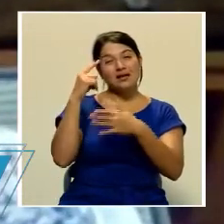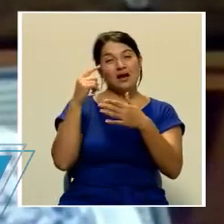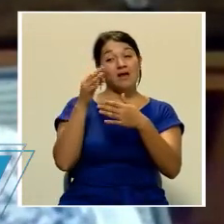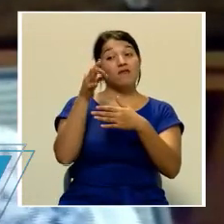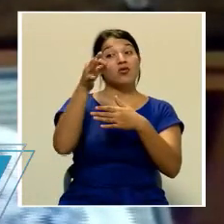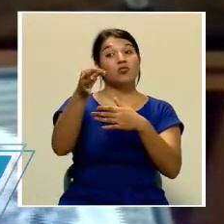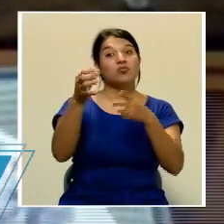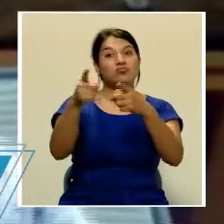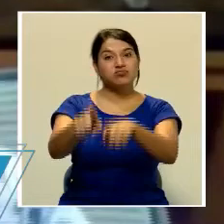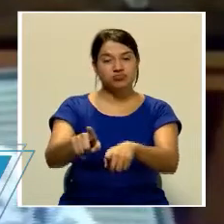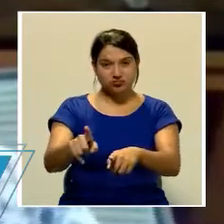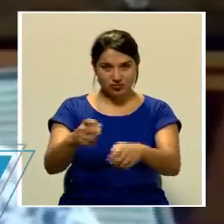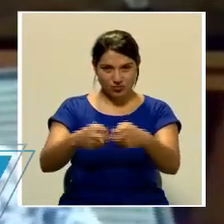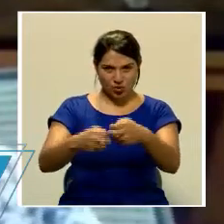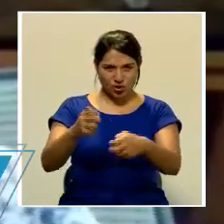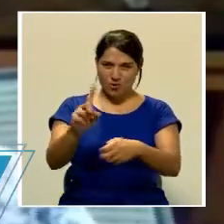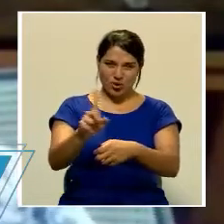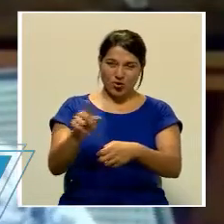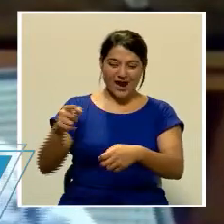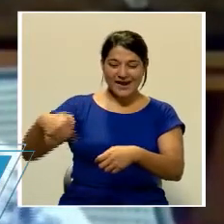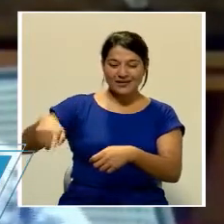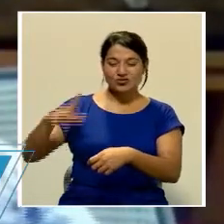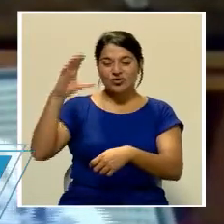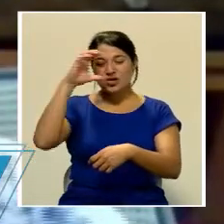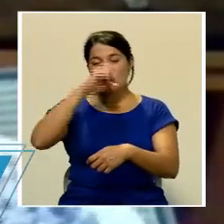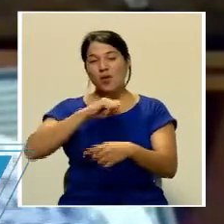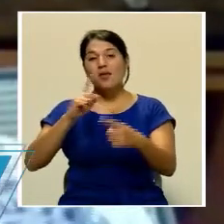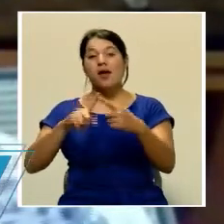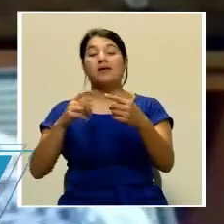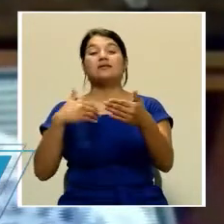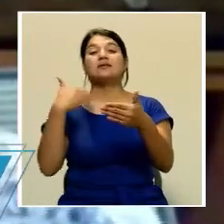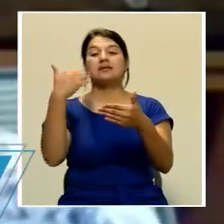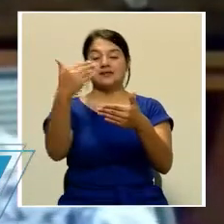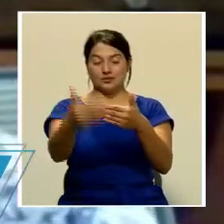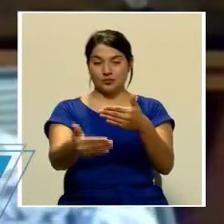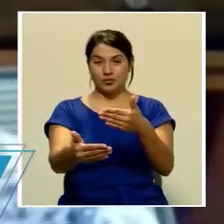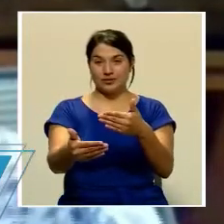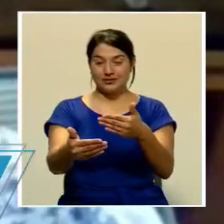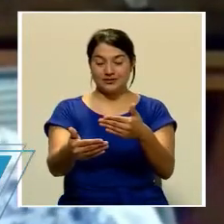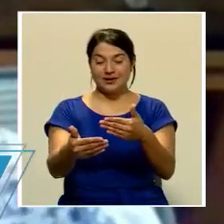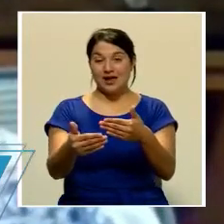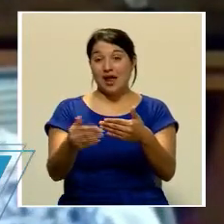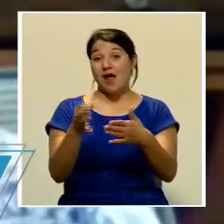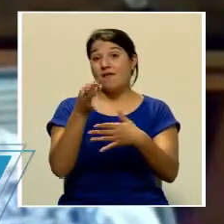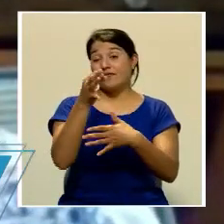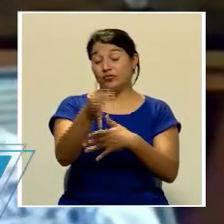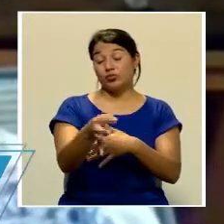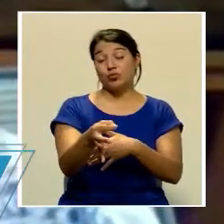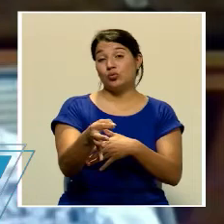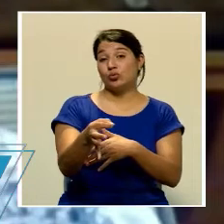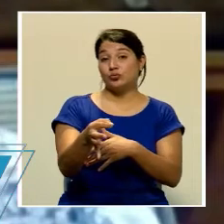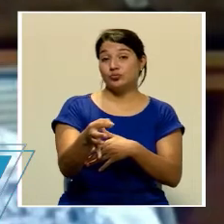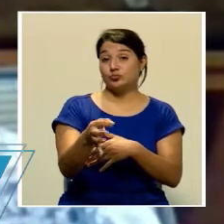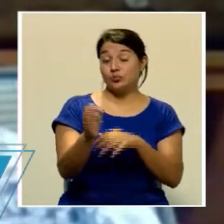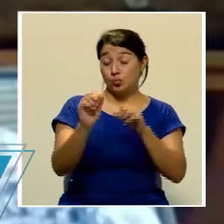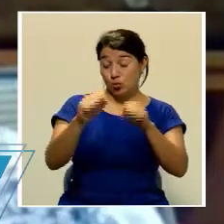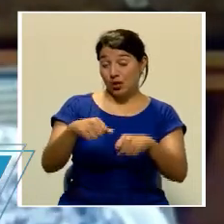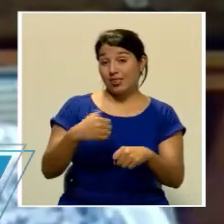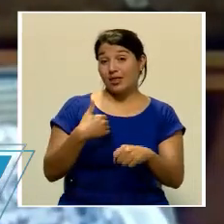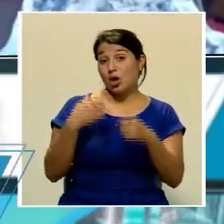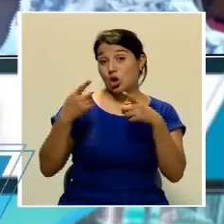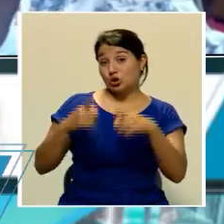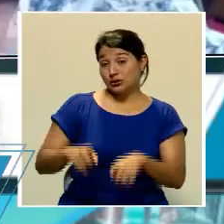¿verdad? Cuando han hipotecado, digamos, esa etapa formativa que a futuro va a tener